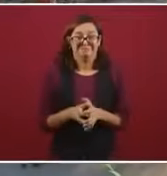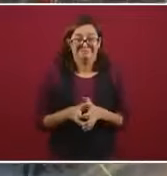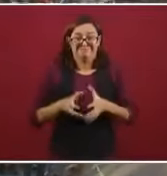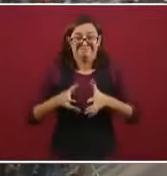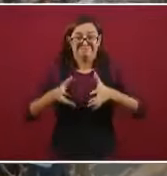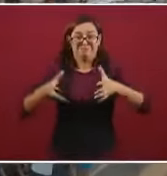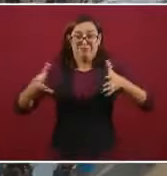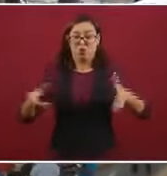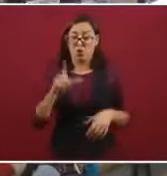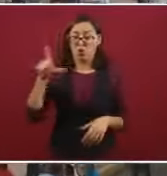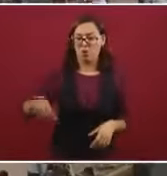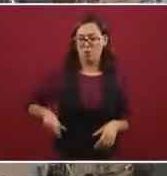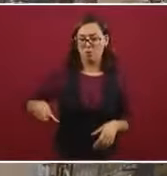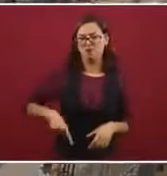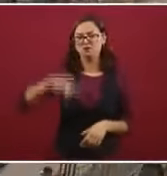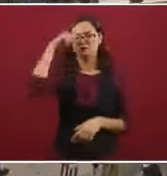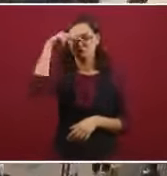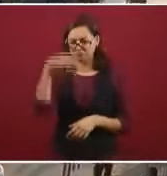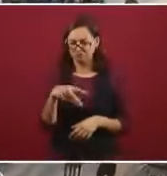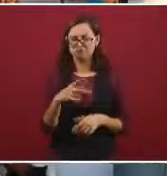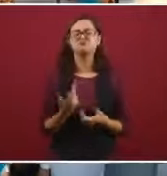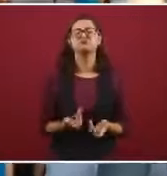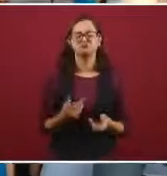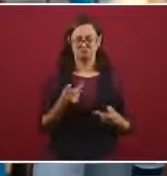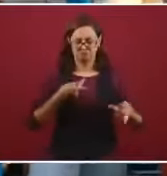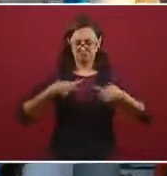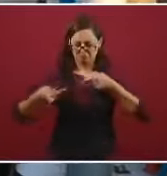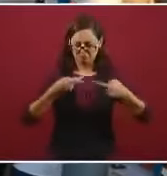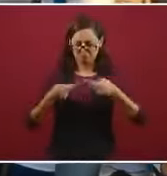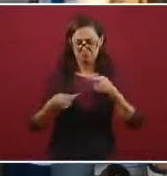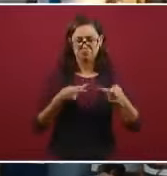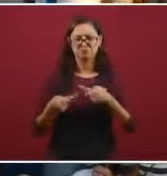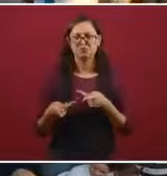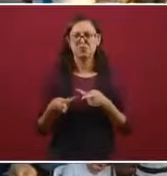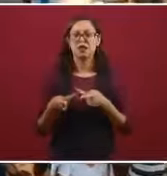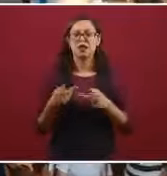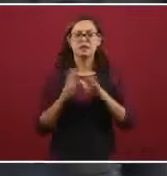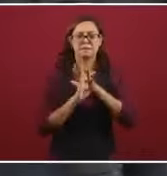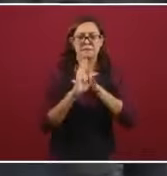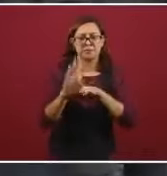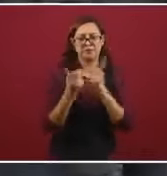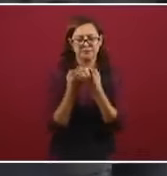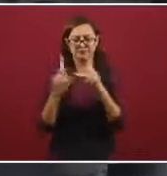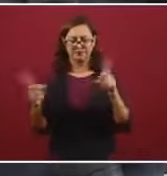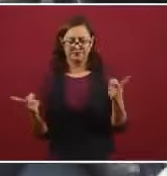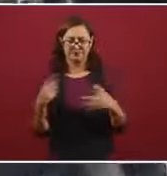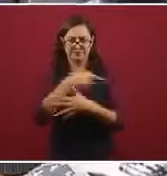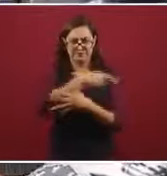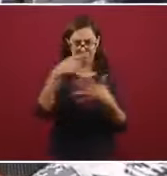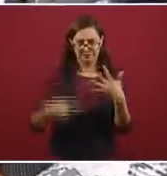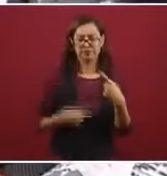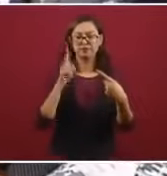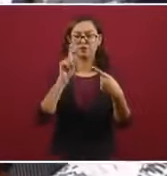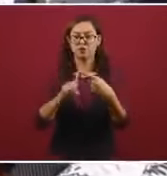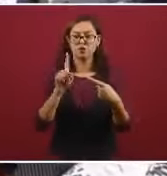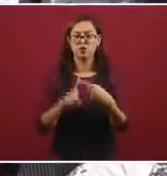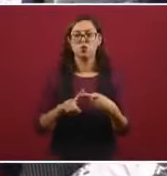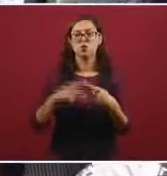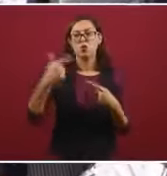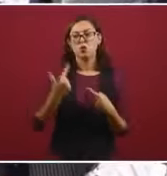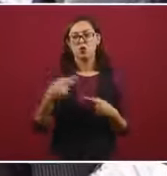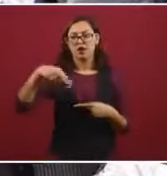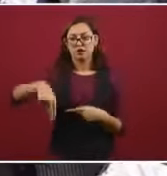el Gobierno de México estableció un plan de migración y desarrollo basado en 5 ejes rectores. 1. Coordinación con la Guardia